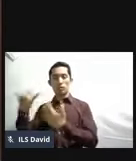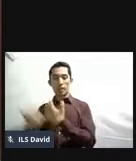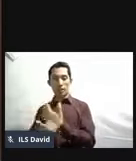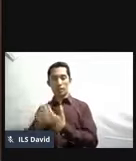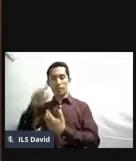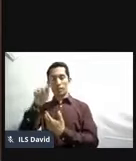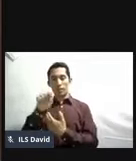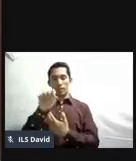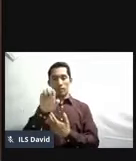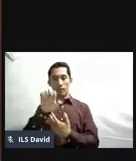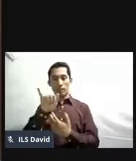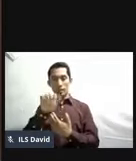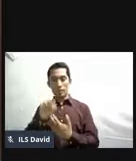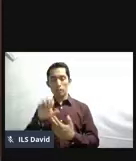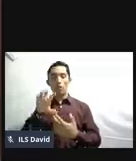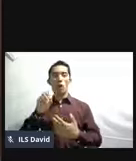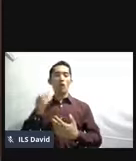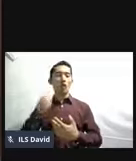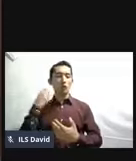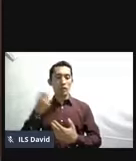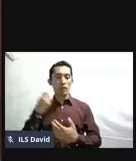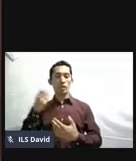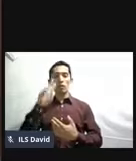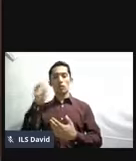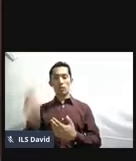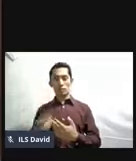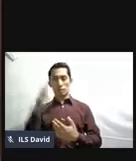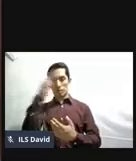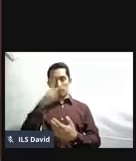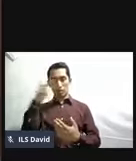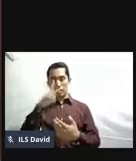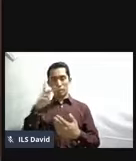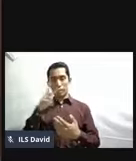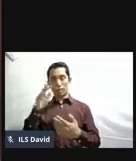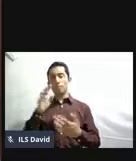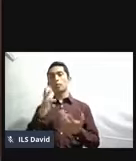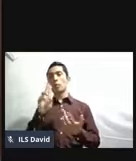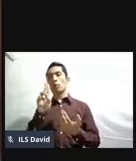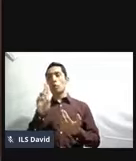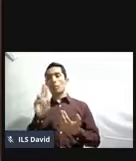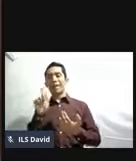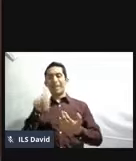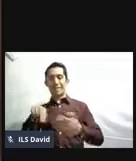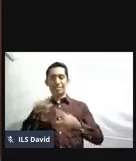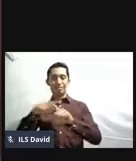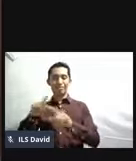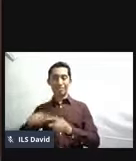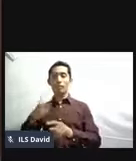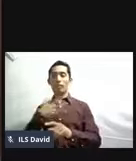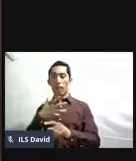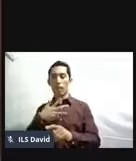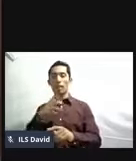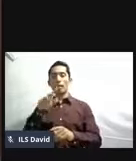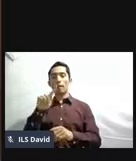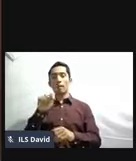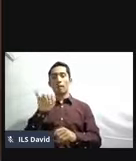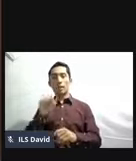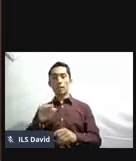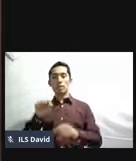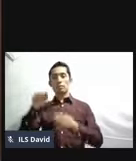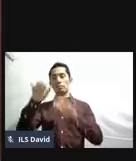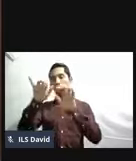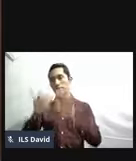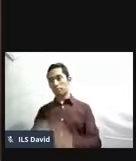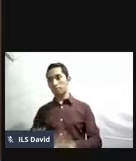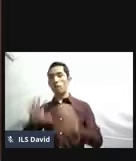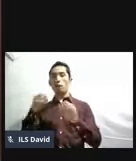en seminarios en la Universidad Pedagógica Nacional que he impartido sobre el desarrollo de la tesis o los proyectos de tesis